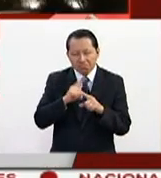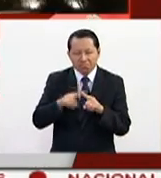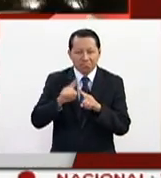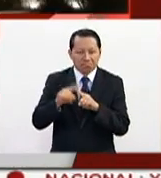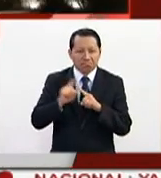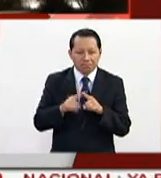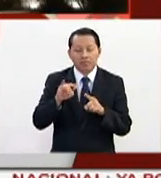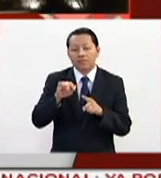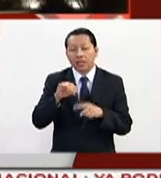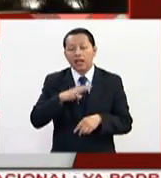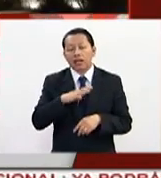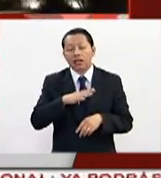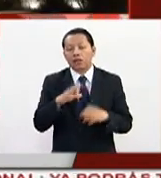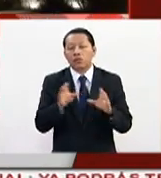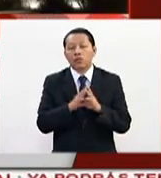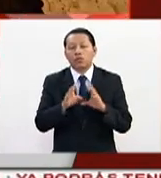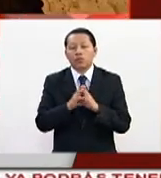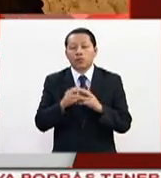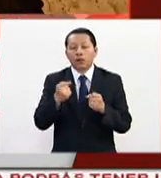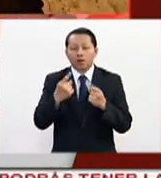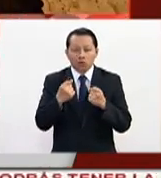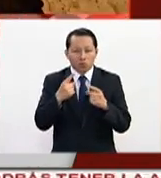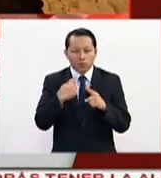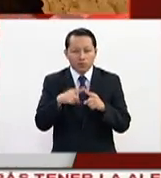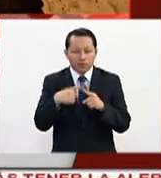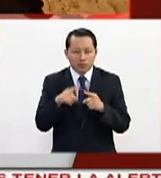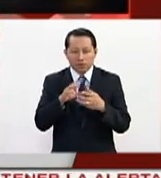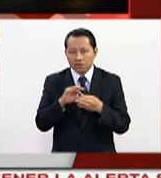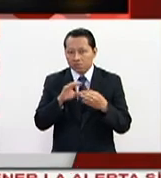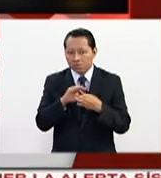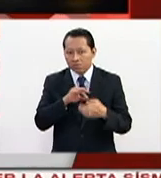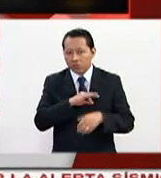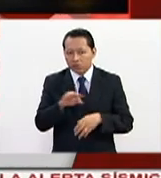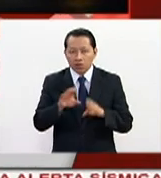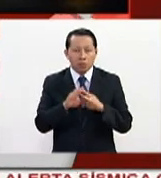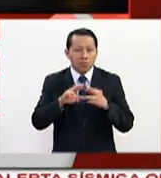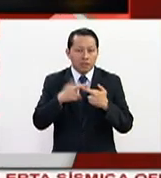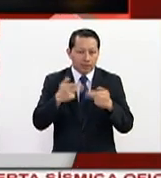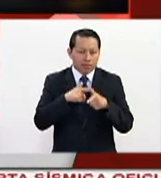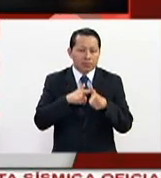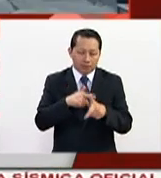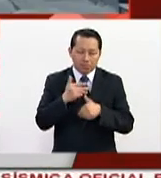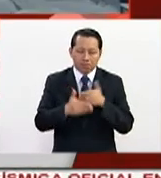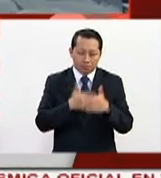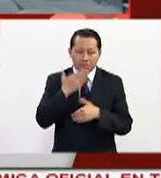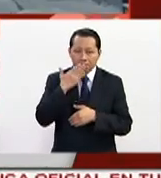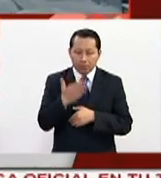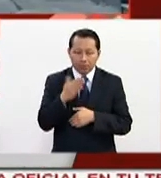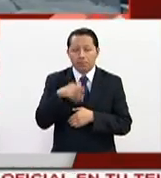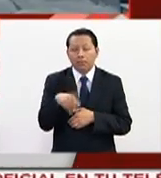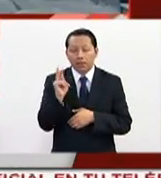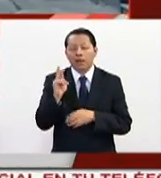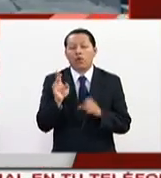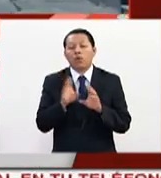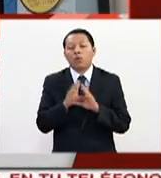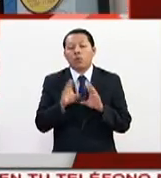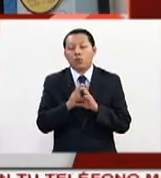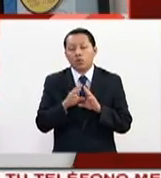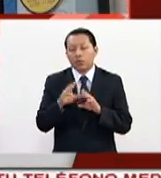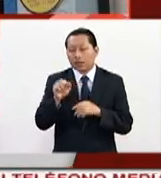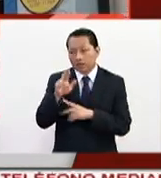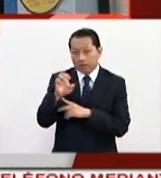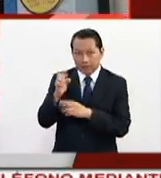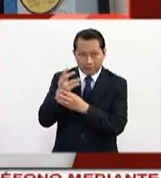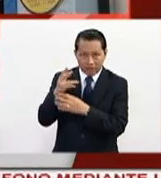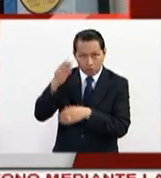Entonces sí hay todavía algunos matices que podrían permitir que la relación continúe por un buen camino. Sin embargo, pues el canciller